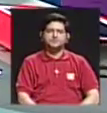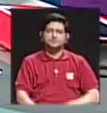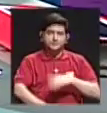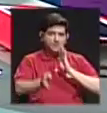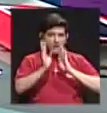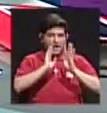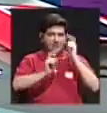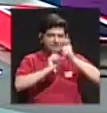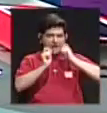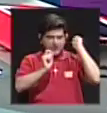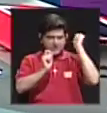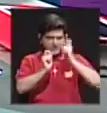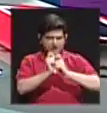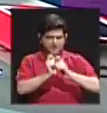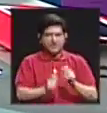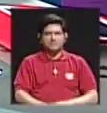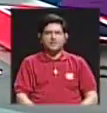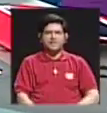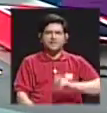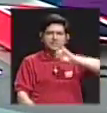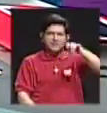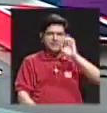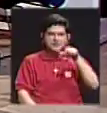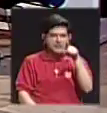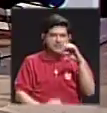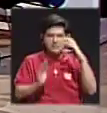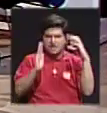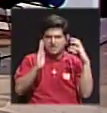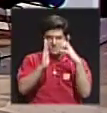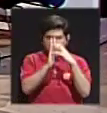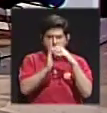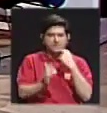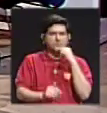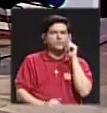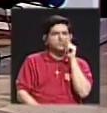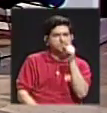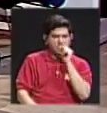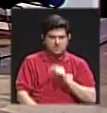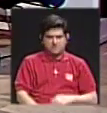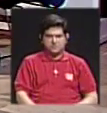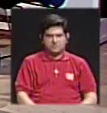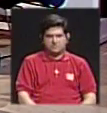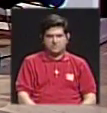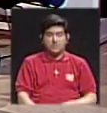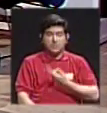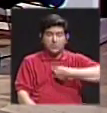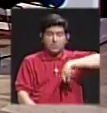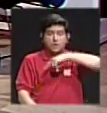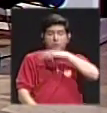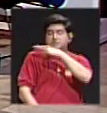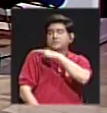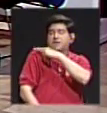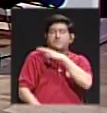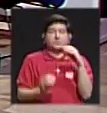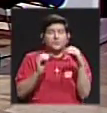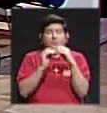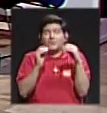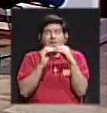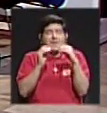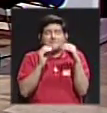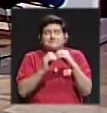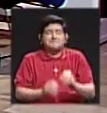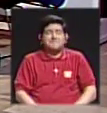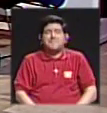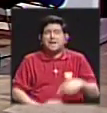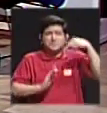Estábamos hablando precisamente, Jerry, de este artículo en donde usted menciona que nuestra jerarquía es más papista que el